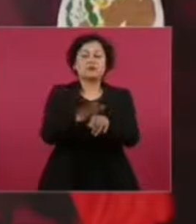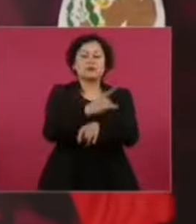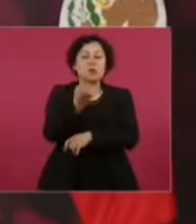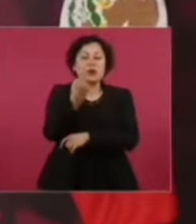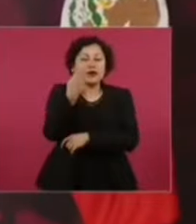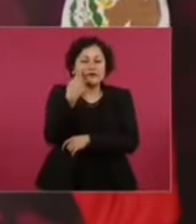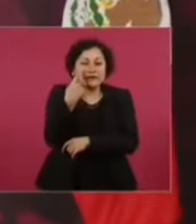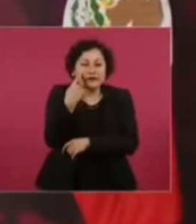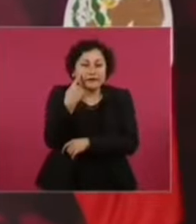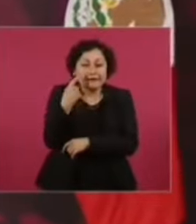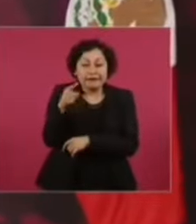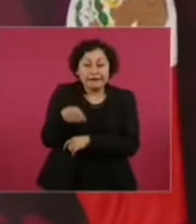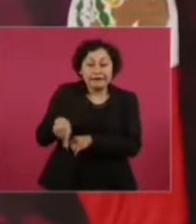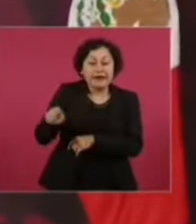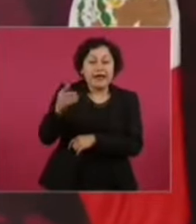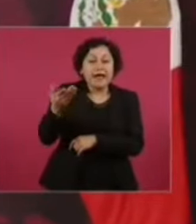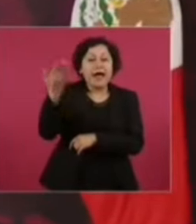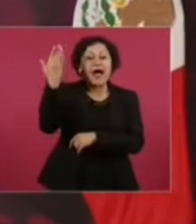manipulaban mucho.